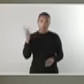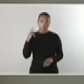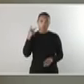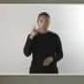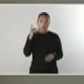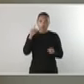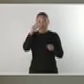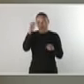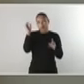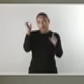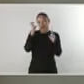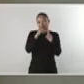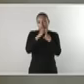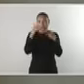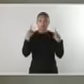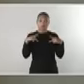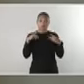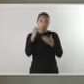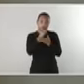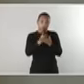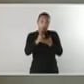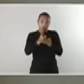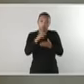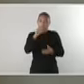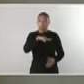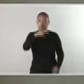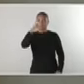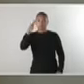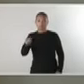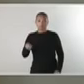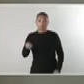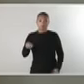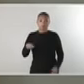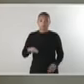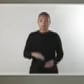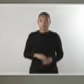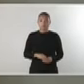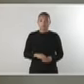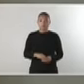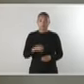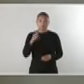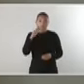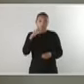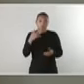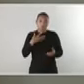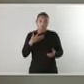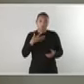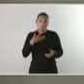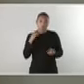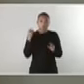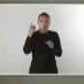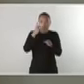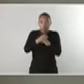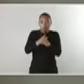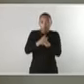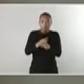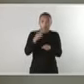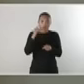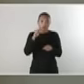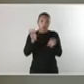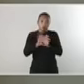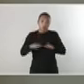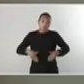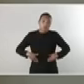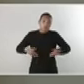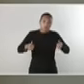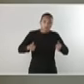para engañar a ciudadanos que nunca que nunca les han tenido una oportunidad y que a través del hambre